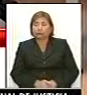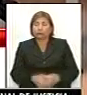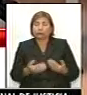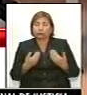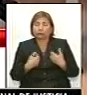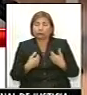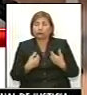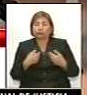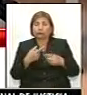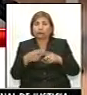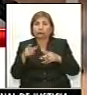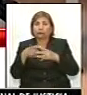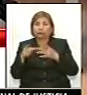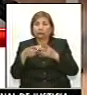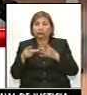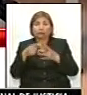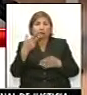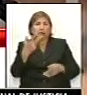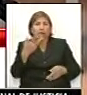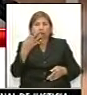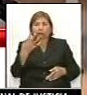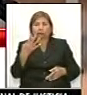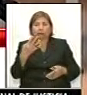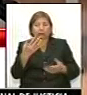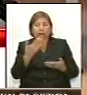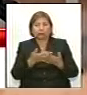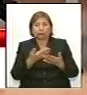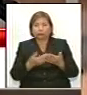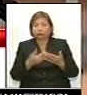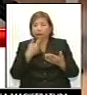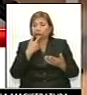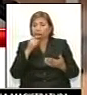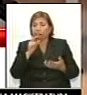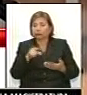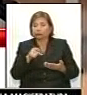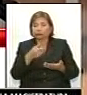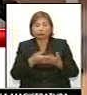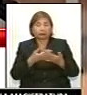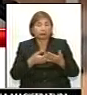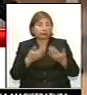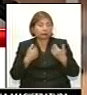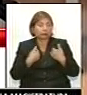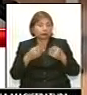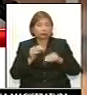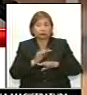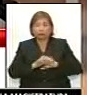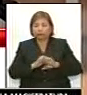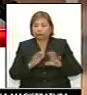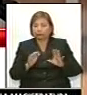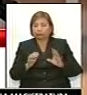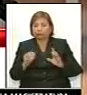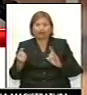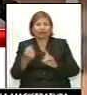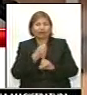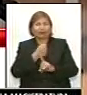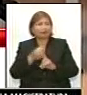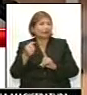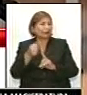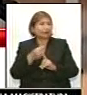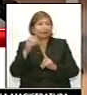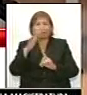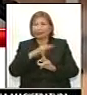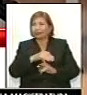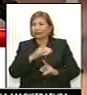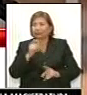varios, no sé si tres o cuatro casos de este tipo que terminan en agresión o